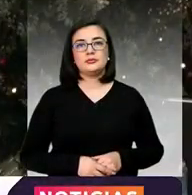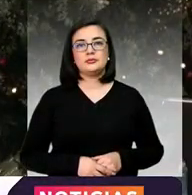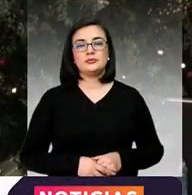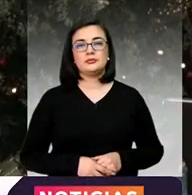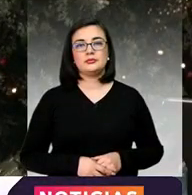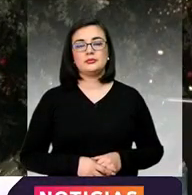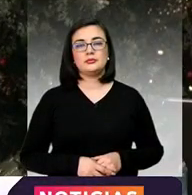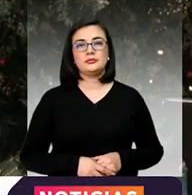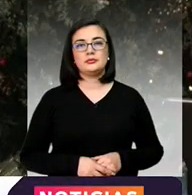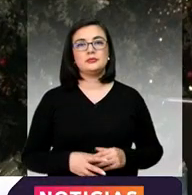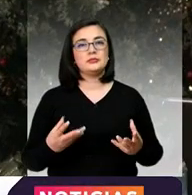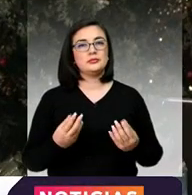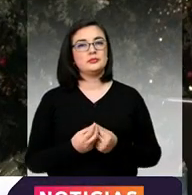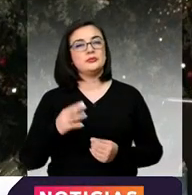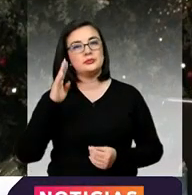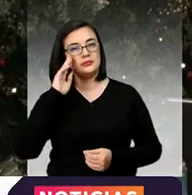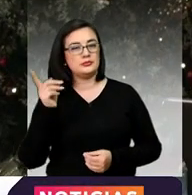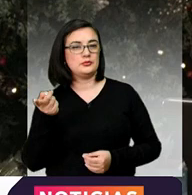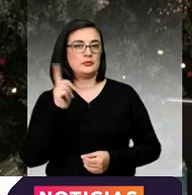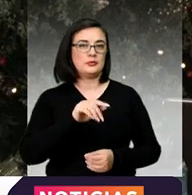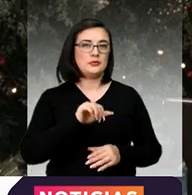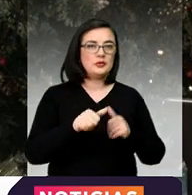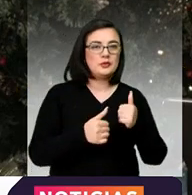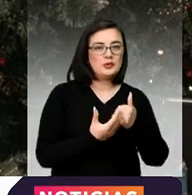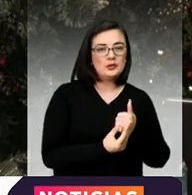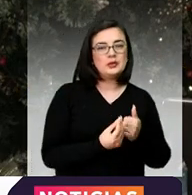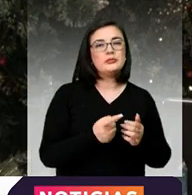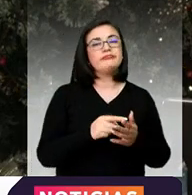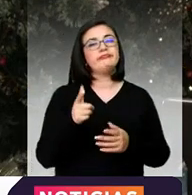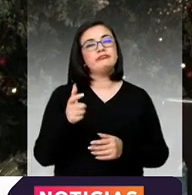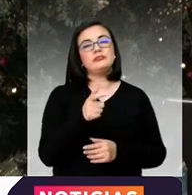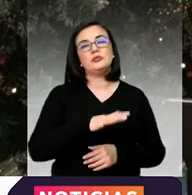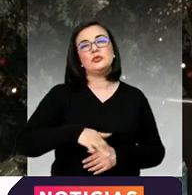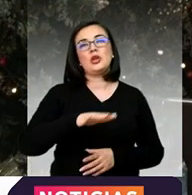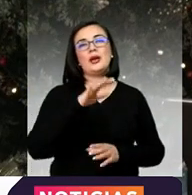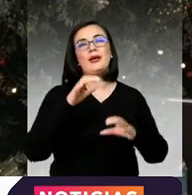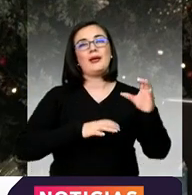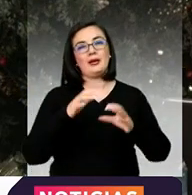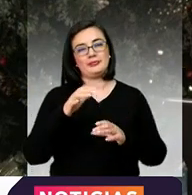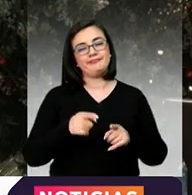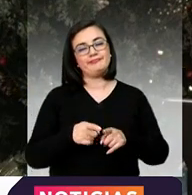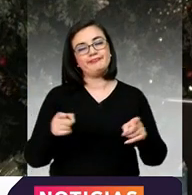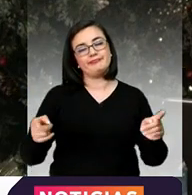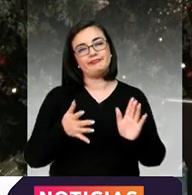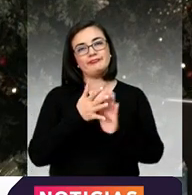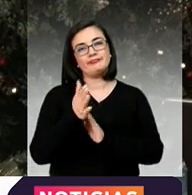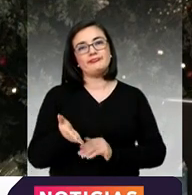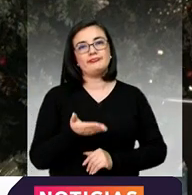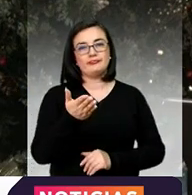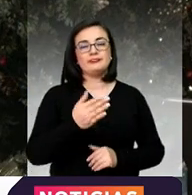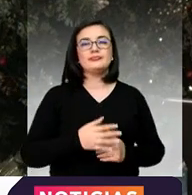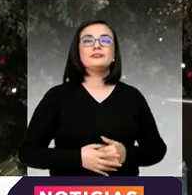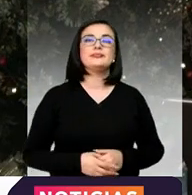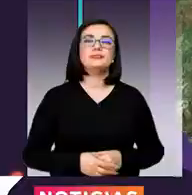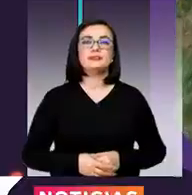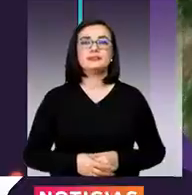Un intendente y un patrullero de la policía fueron asesinados en Solita, Caquetá. Ampliamos esta información en nuestro resumen